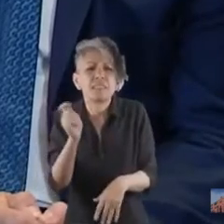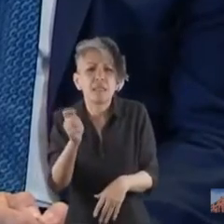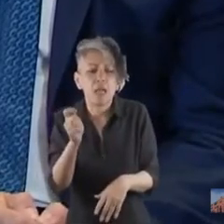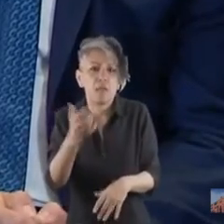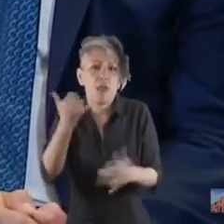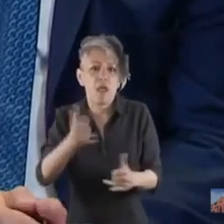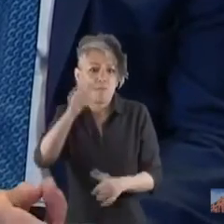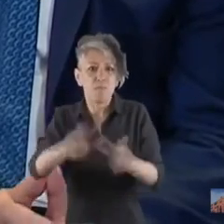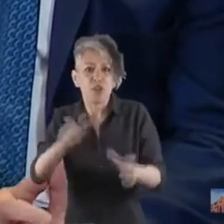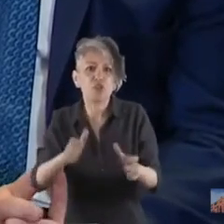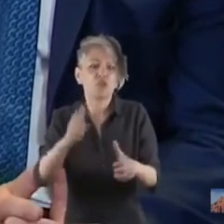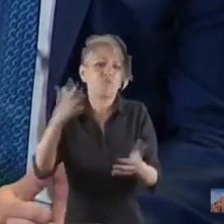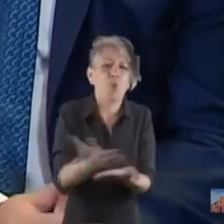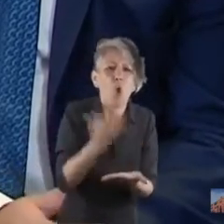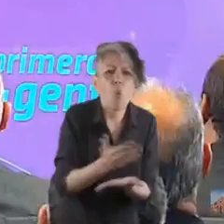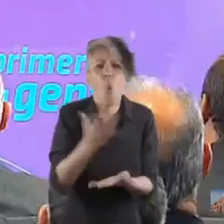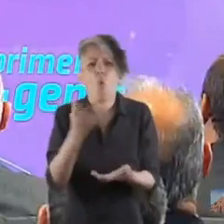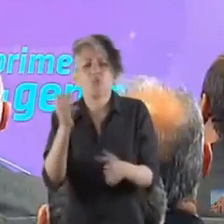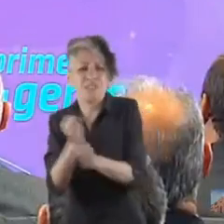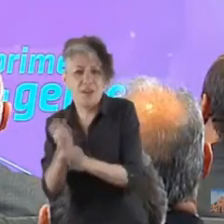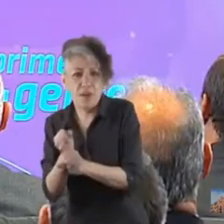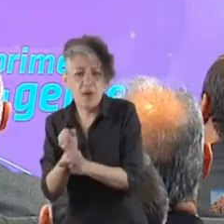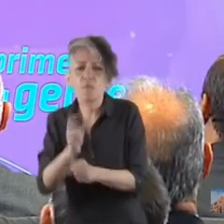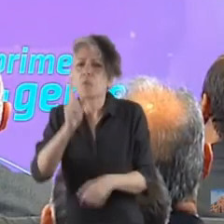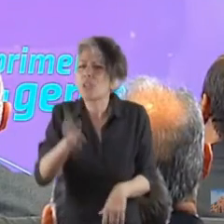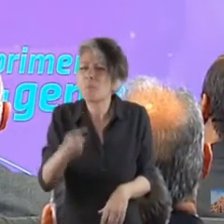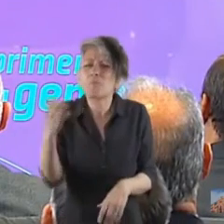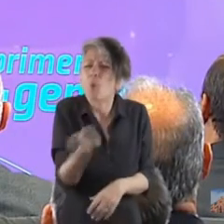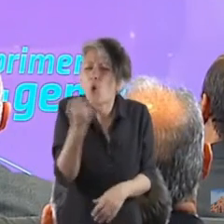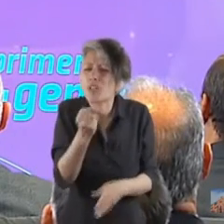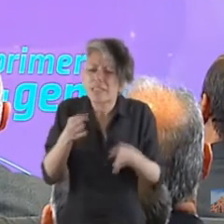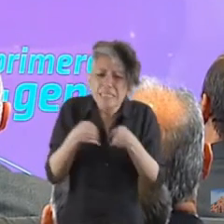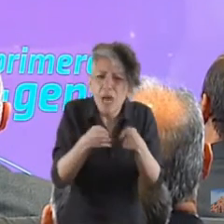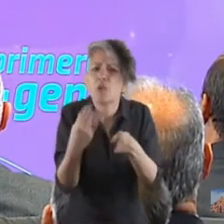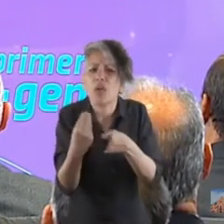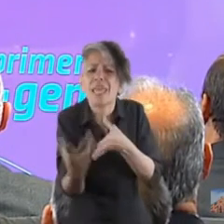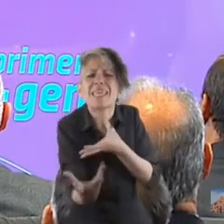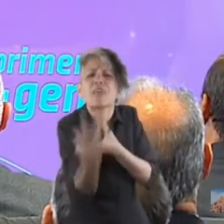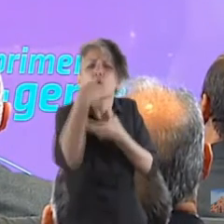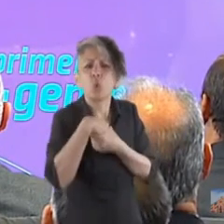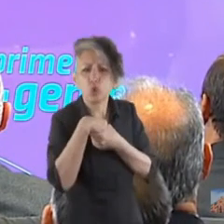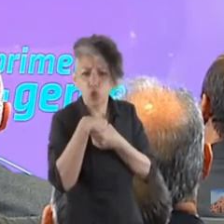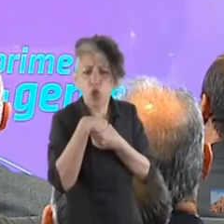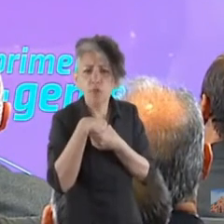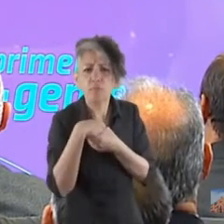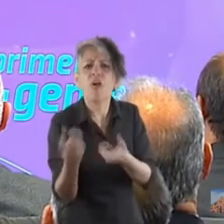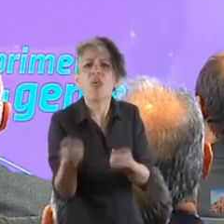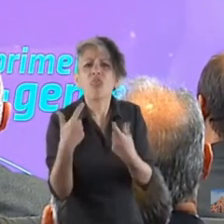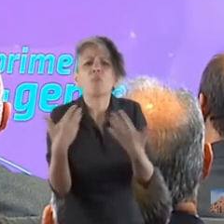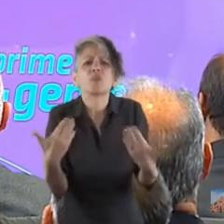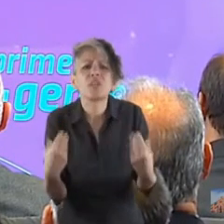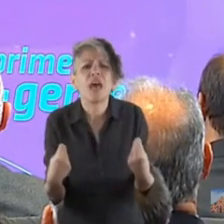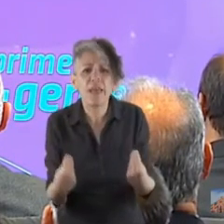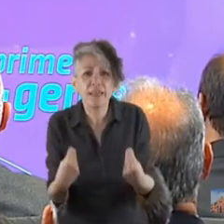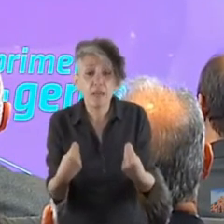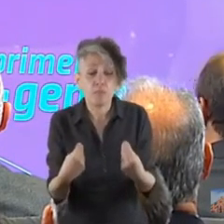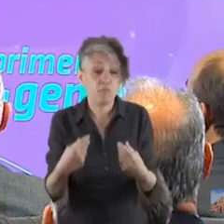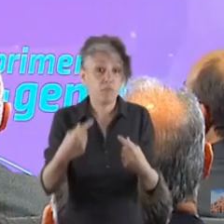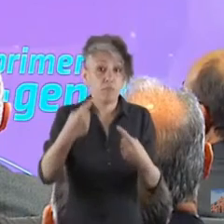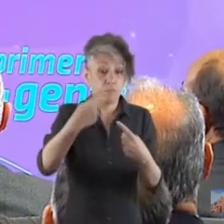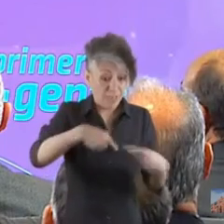pero también a recorrer un camino de inclusión que nos permita que la transformación de recursos en riqueza